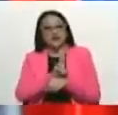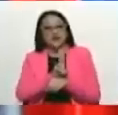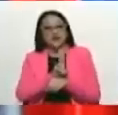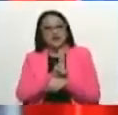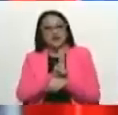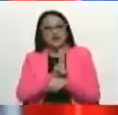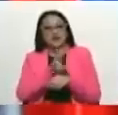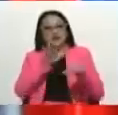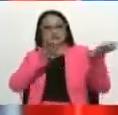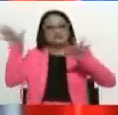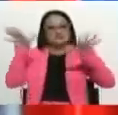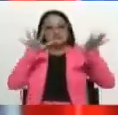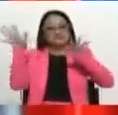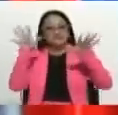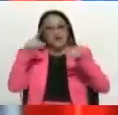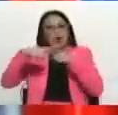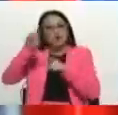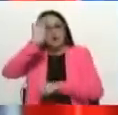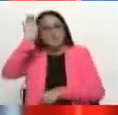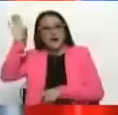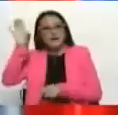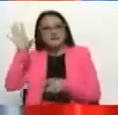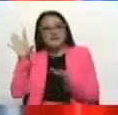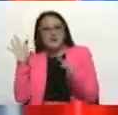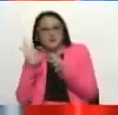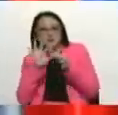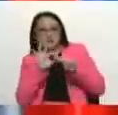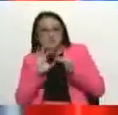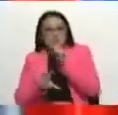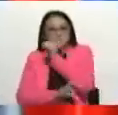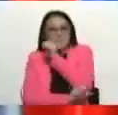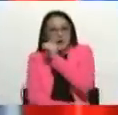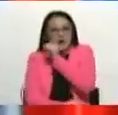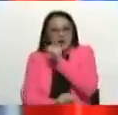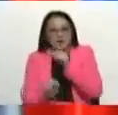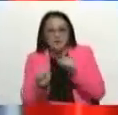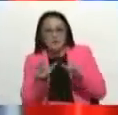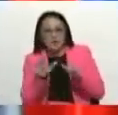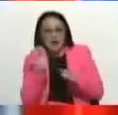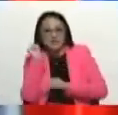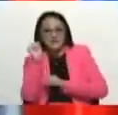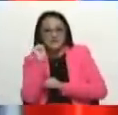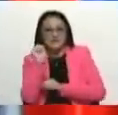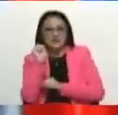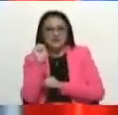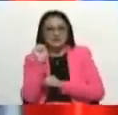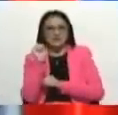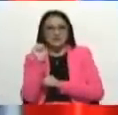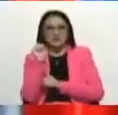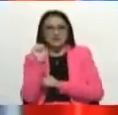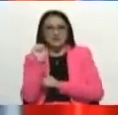territorios extranjeros para, con los malandros y asesinos que tiene aquí, ir desarrollando su actividad cobarde y